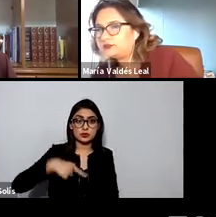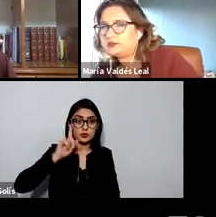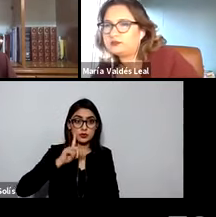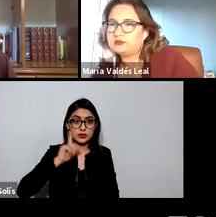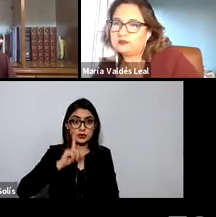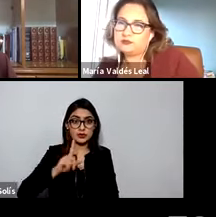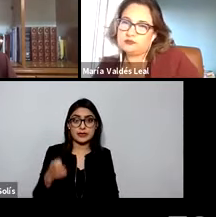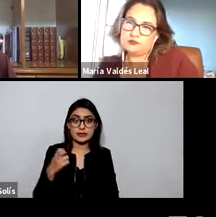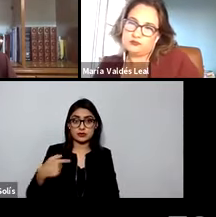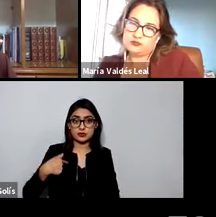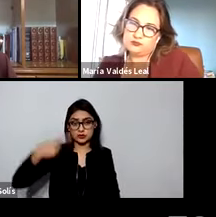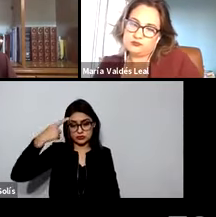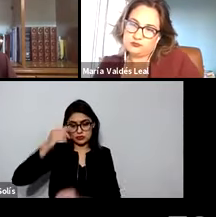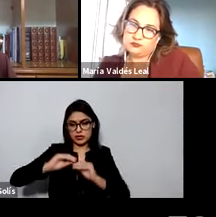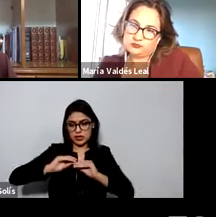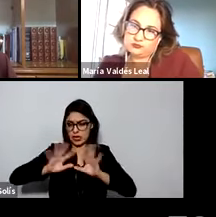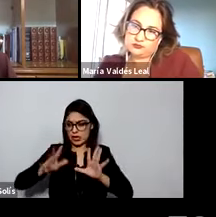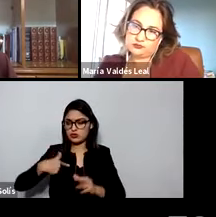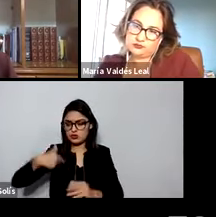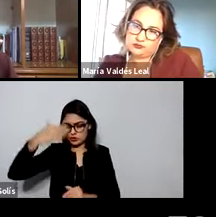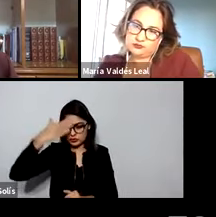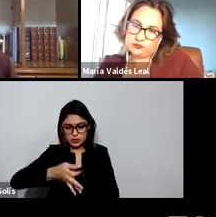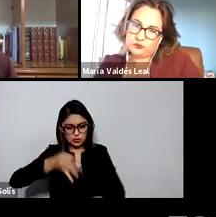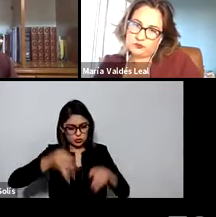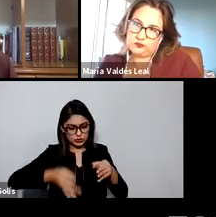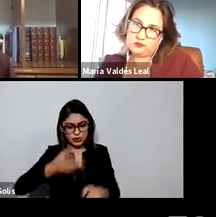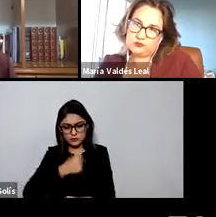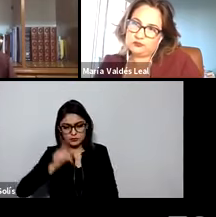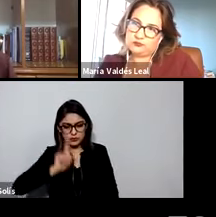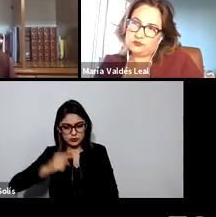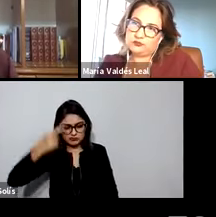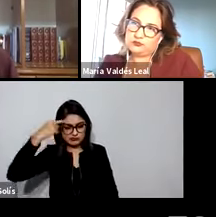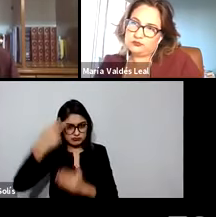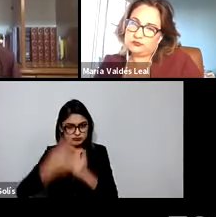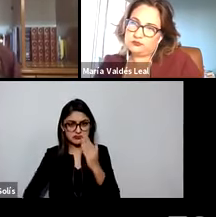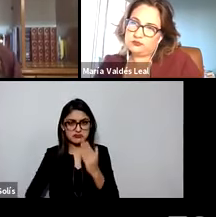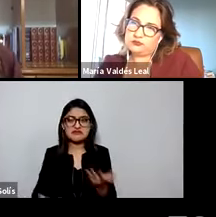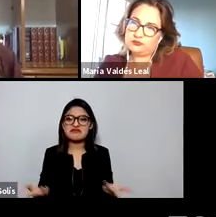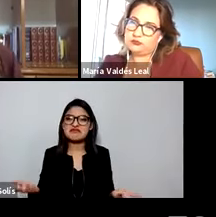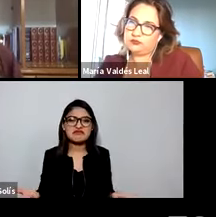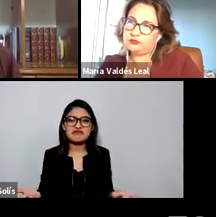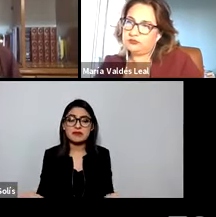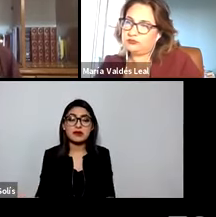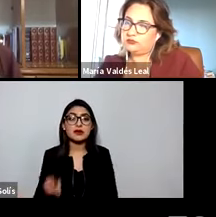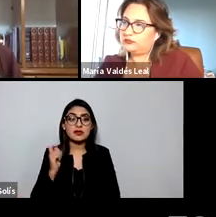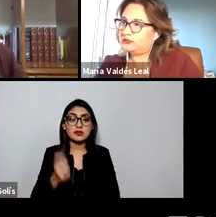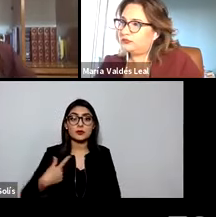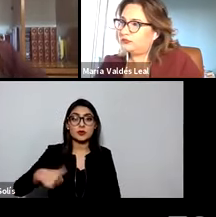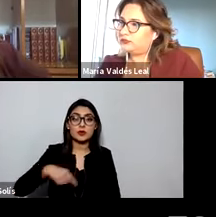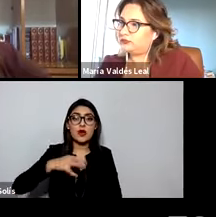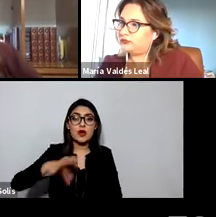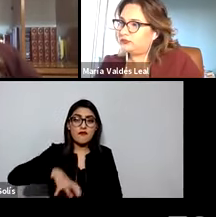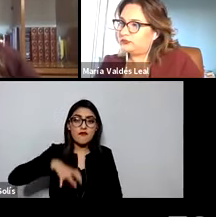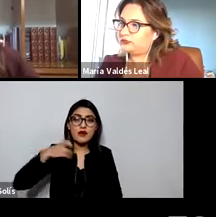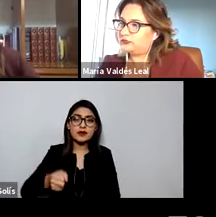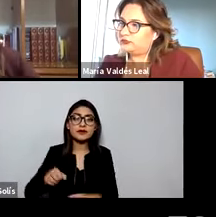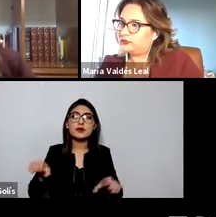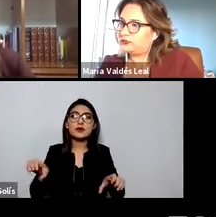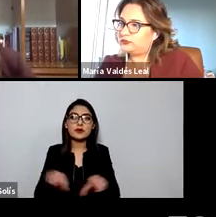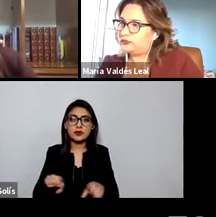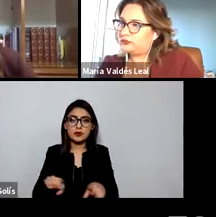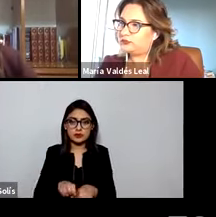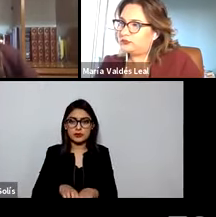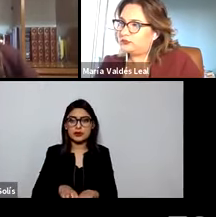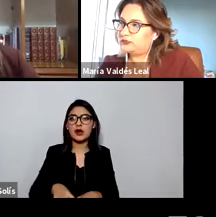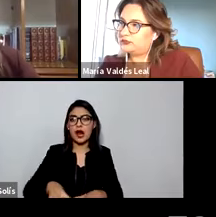juzgar con perspectiva de género. De modo que me parece que el gran esfuerzo tendría que provenir de las